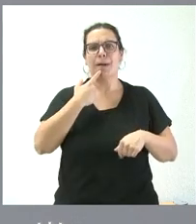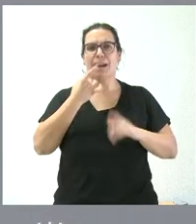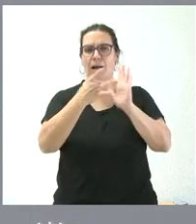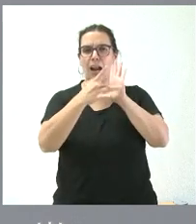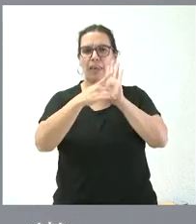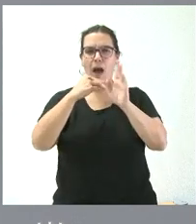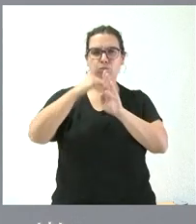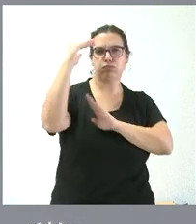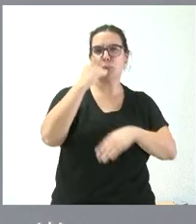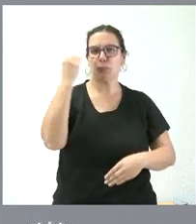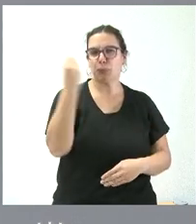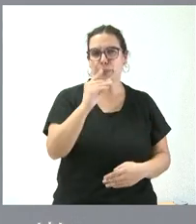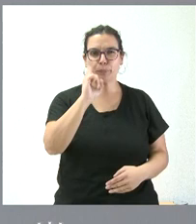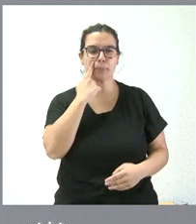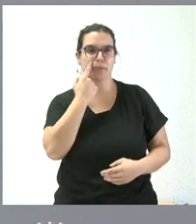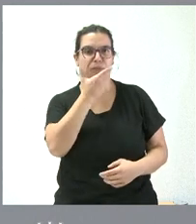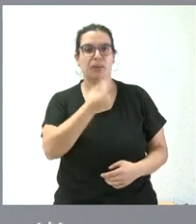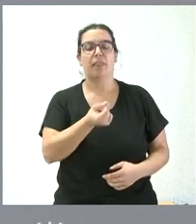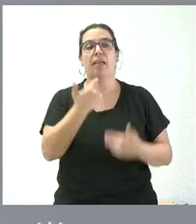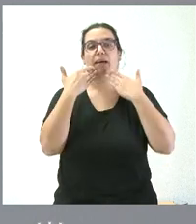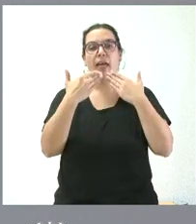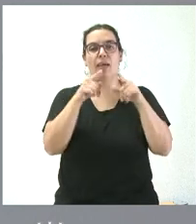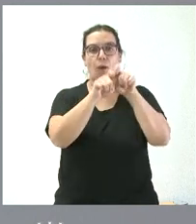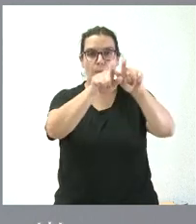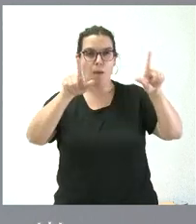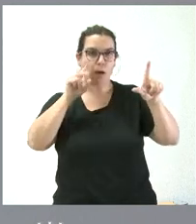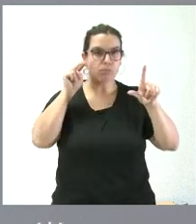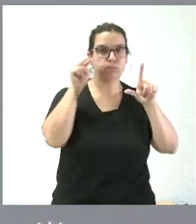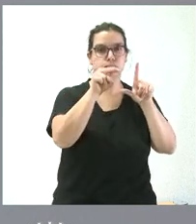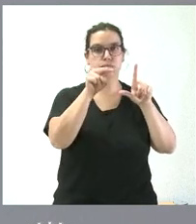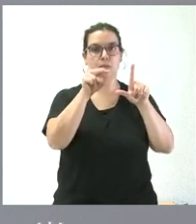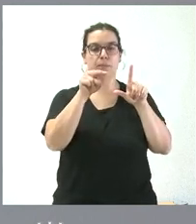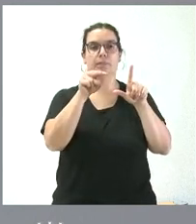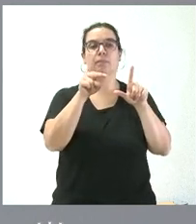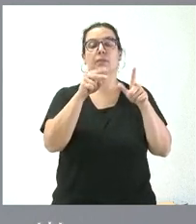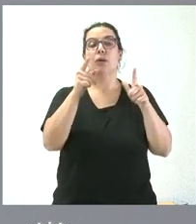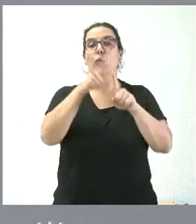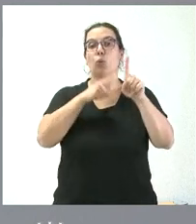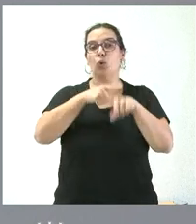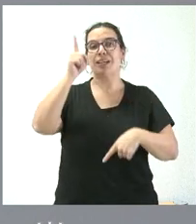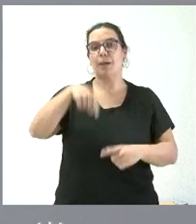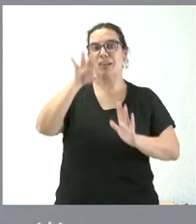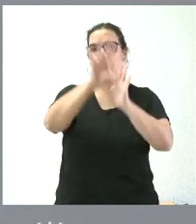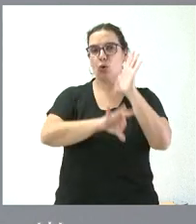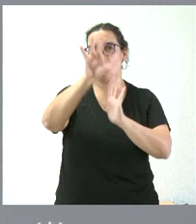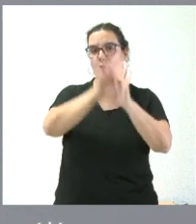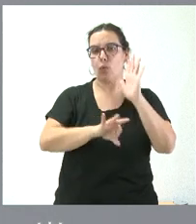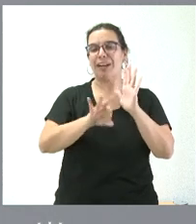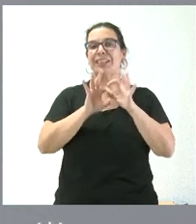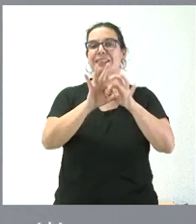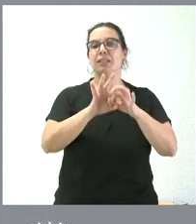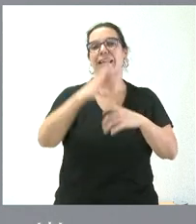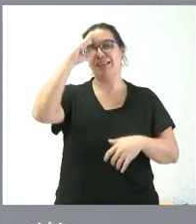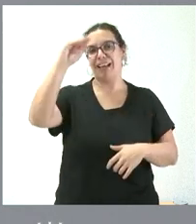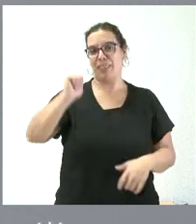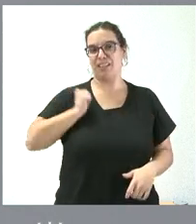calidad diagnóstica a través de visores eh clínicos Y utilizarán también un software basado en tecnología de Inteligencia